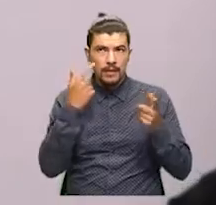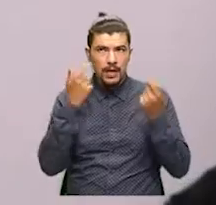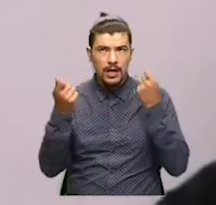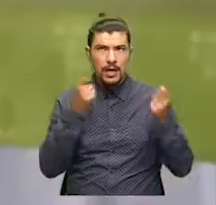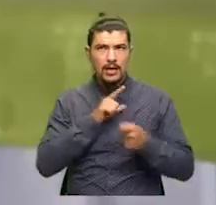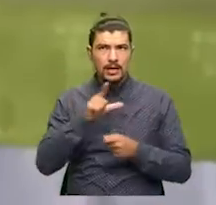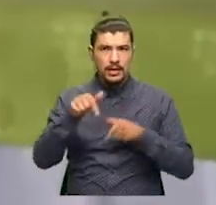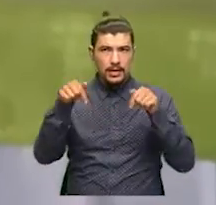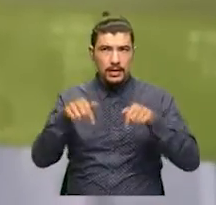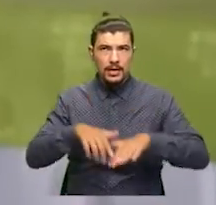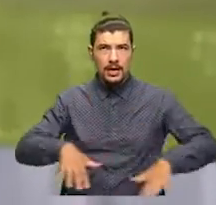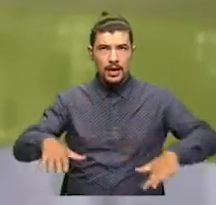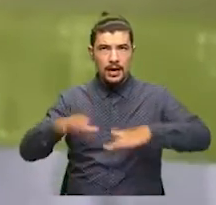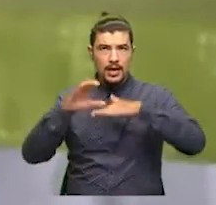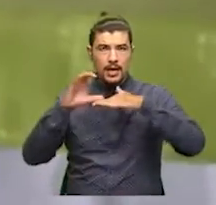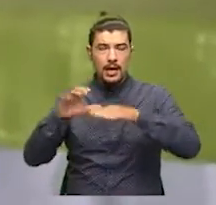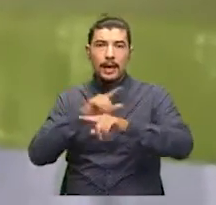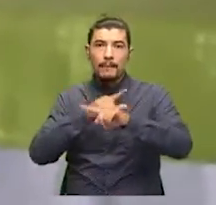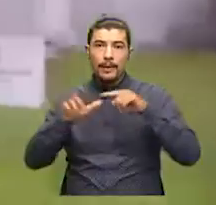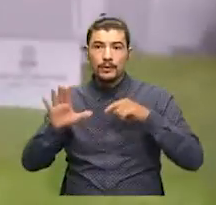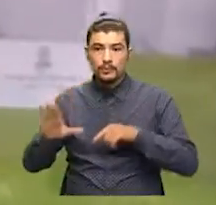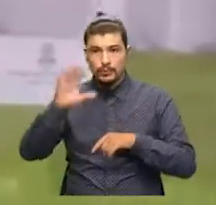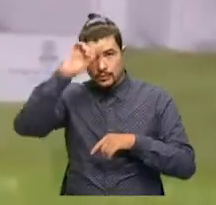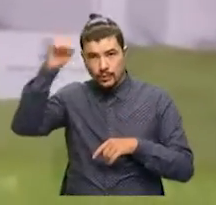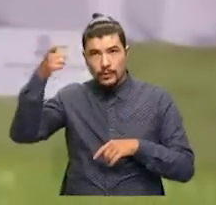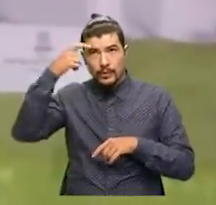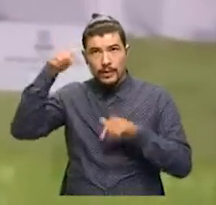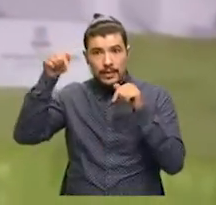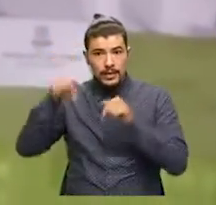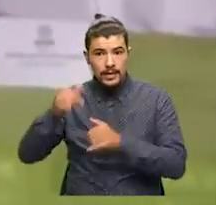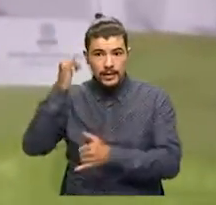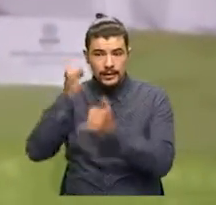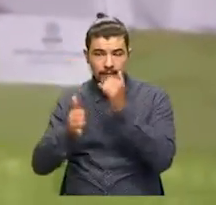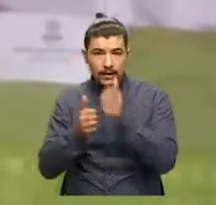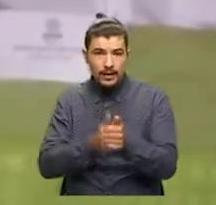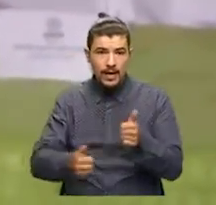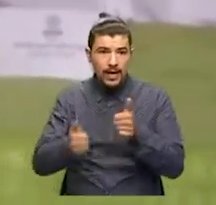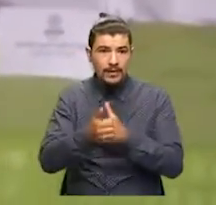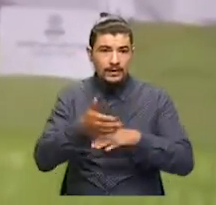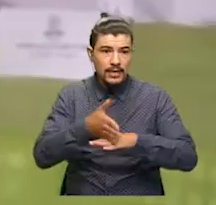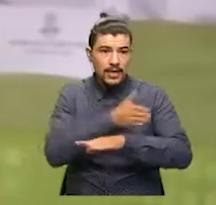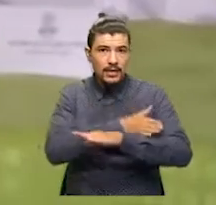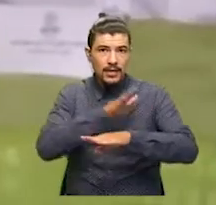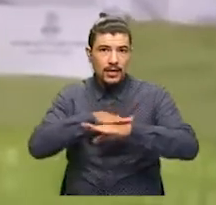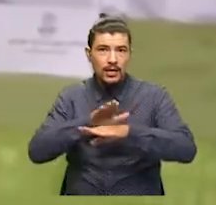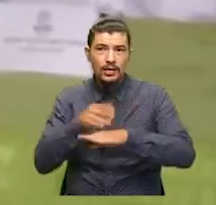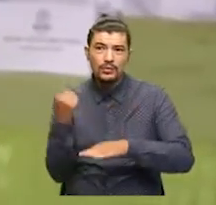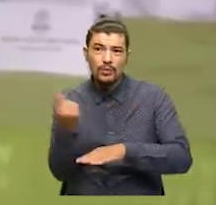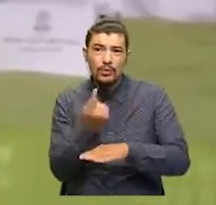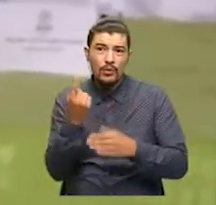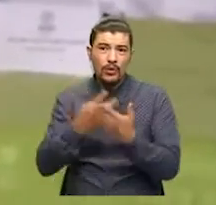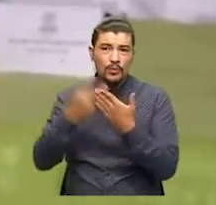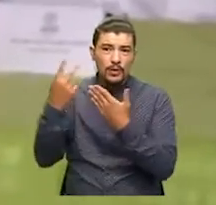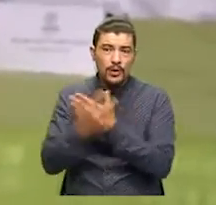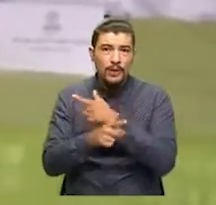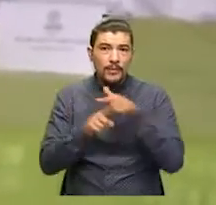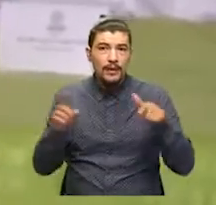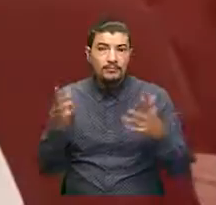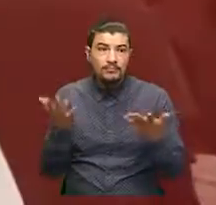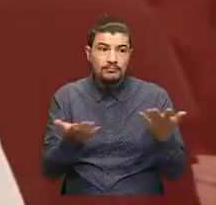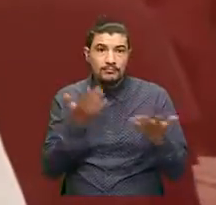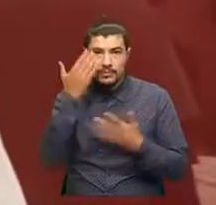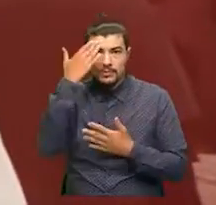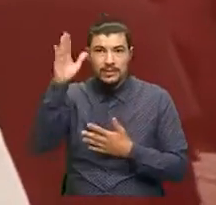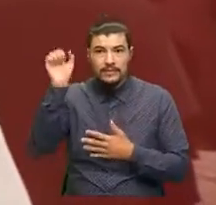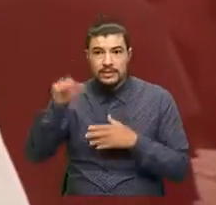para la región del catatumbo sin embargo este gobierno se termina y los avances anunciados no pasaron de ser proyectos cuya ejecución quedará en vilo